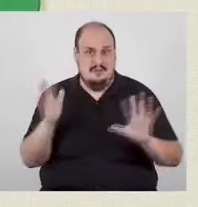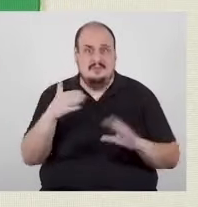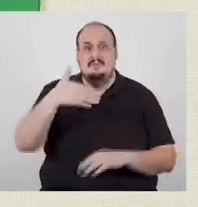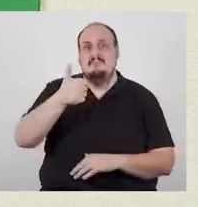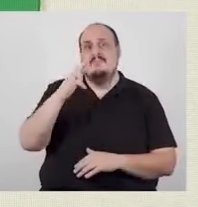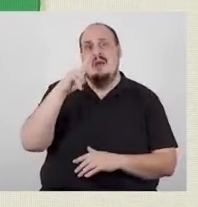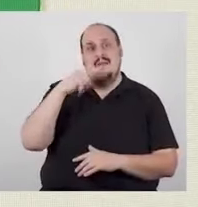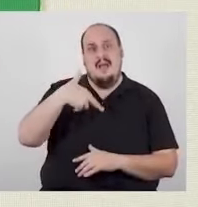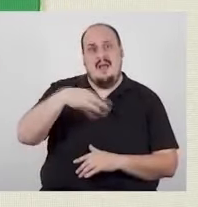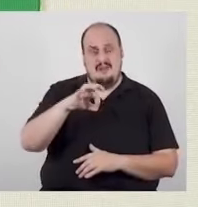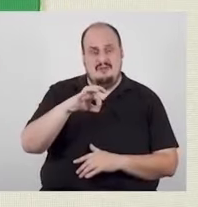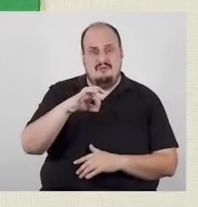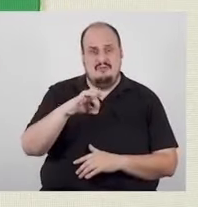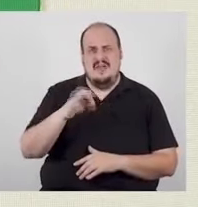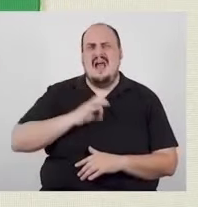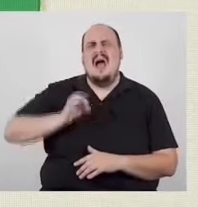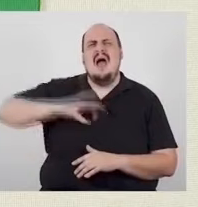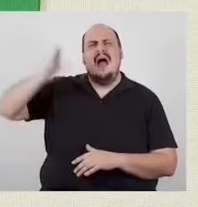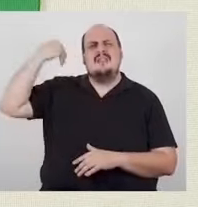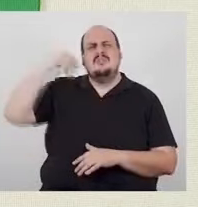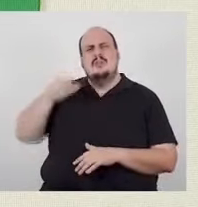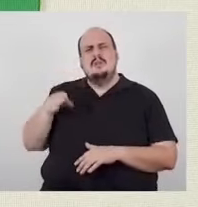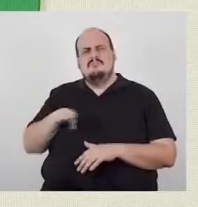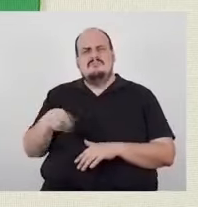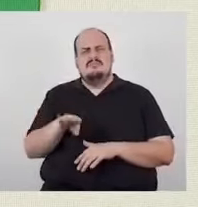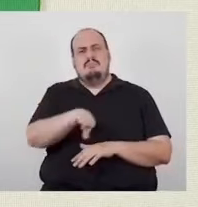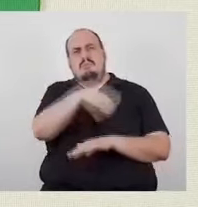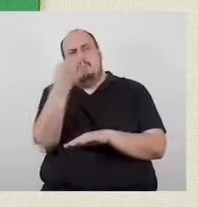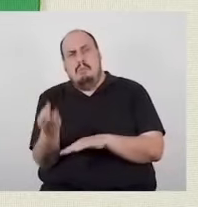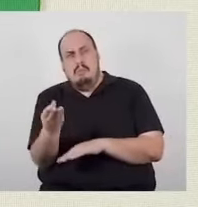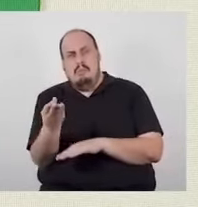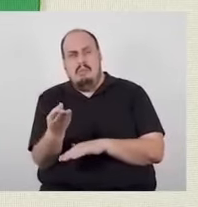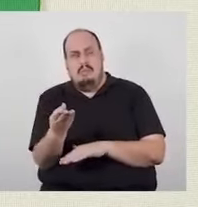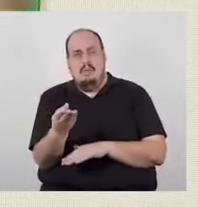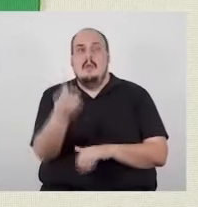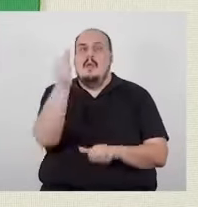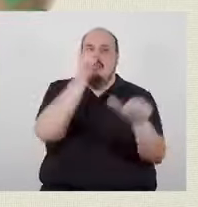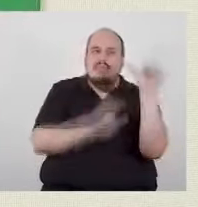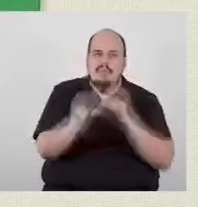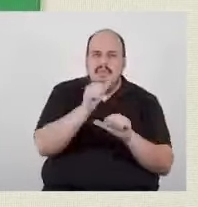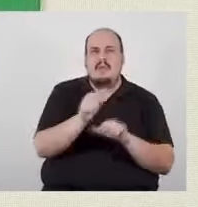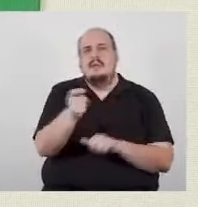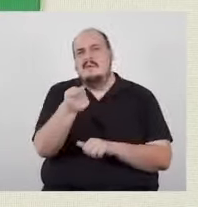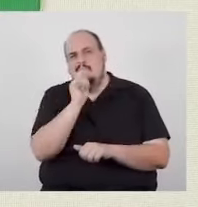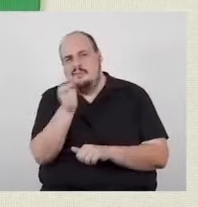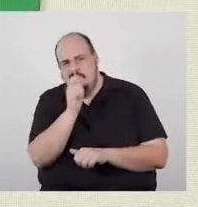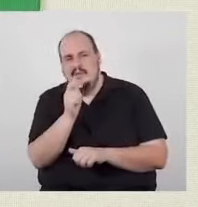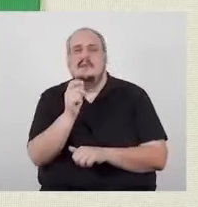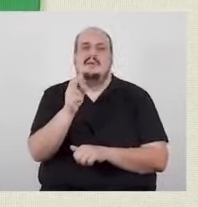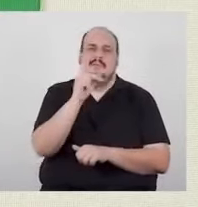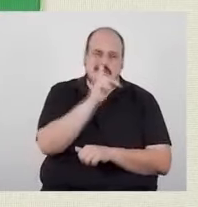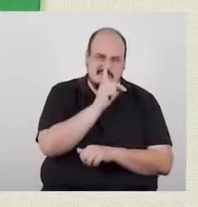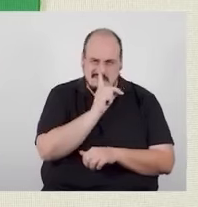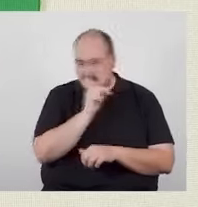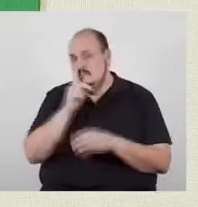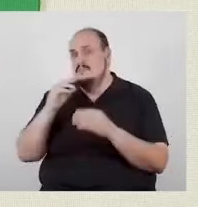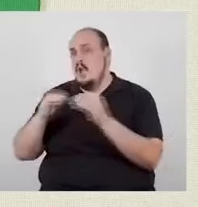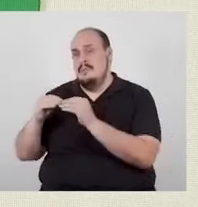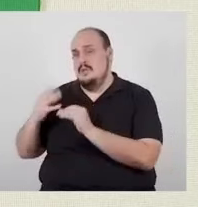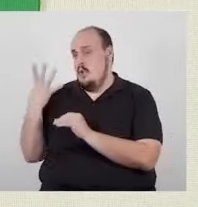Mariano, que volcó hace un montón de años, en pedo, tomando merca, fumando, y riéndose, junto a otros cuatro.